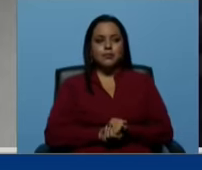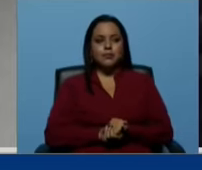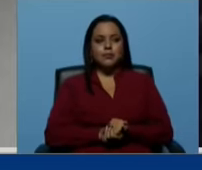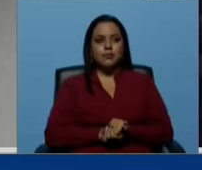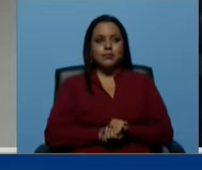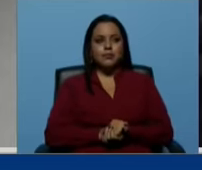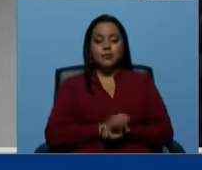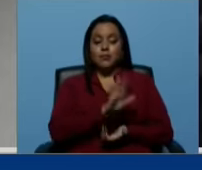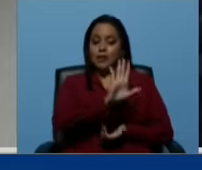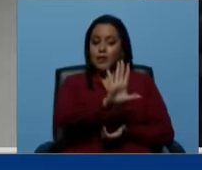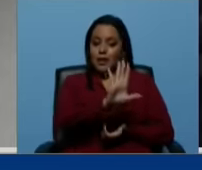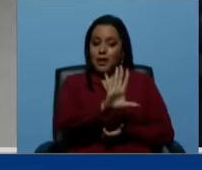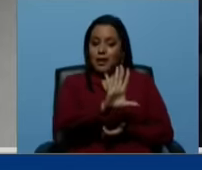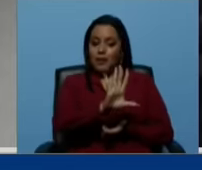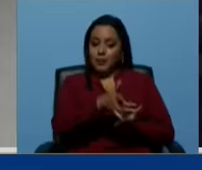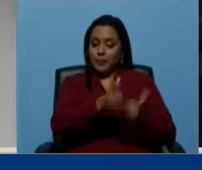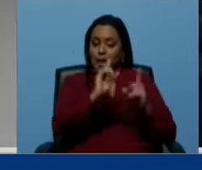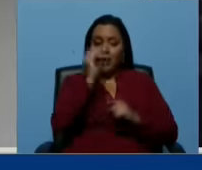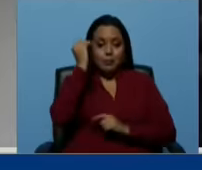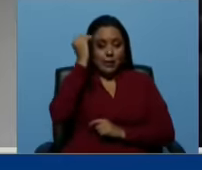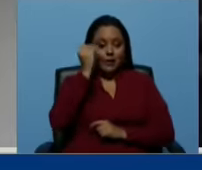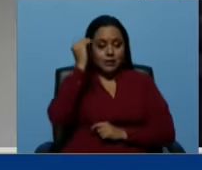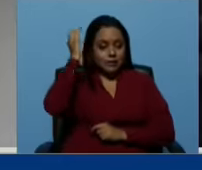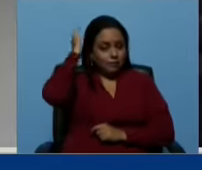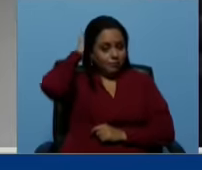Déjenme pensarlo.